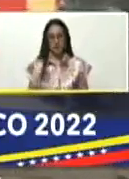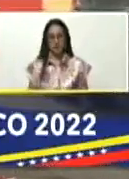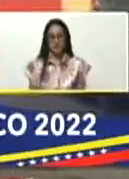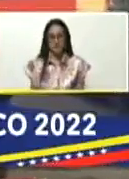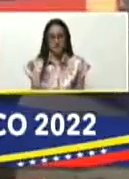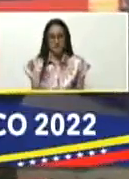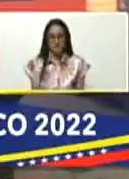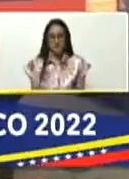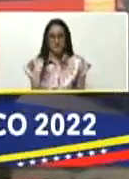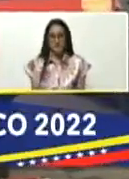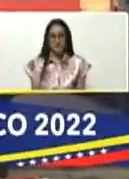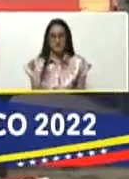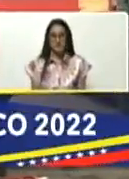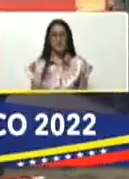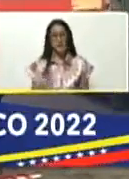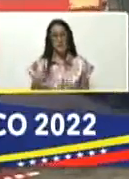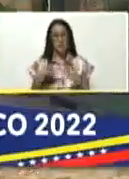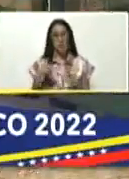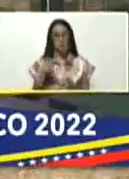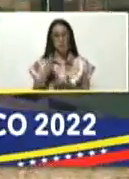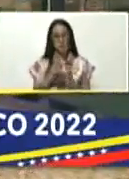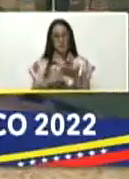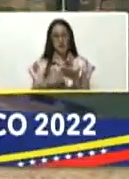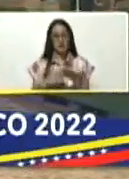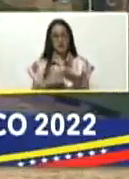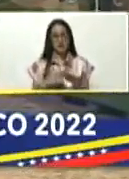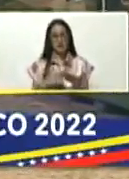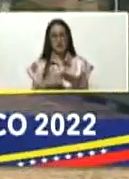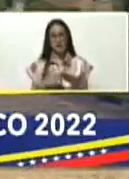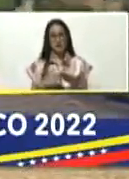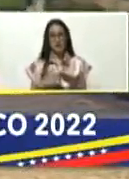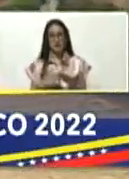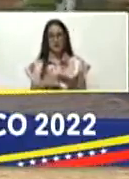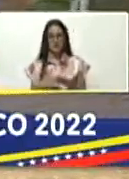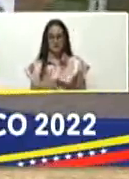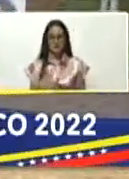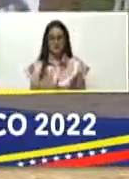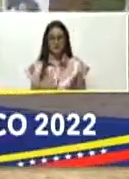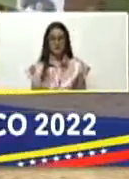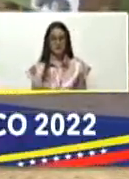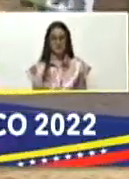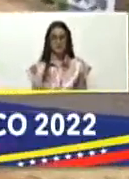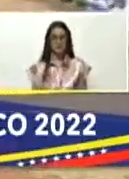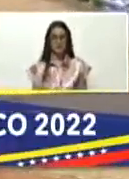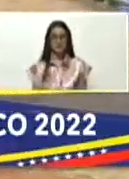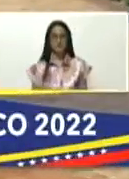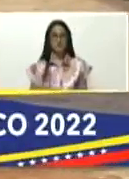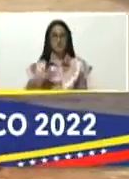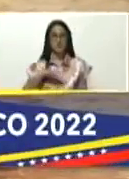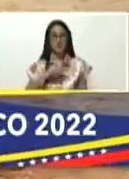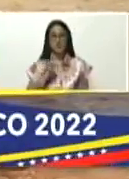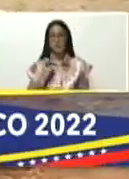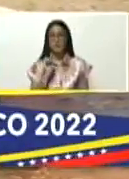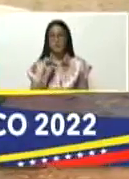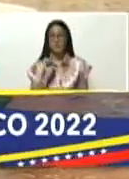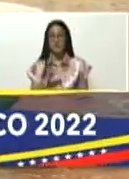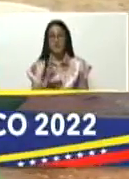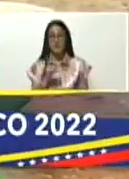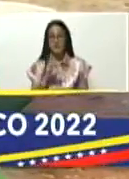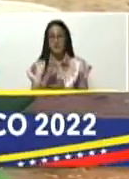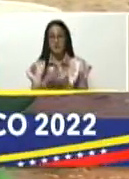Nosotros, parte de esta producción que tenemos, nosotros le mandamos parte de